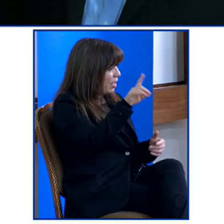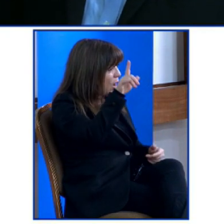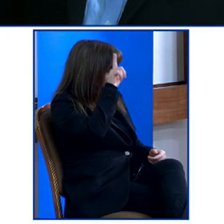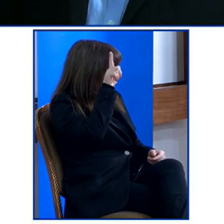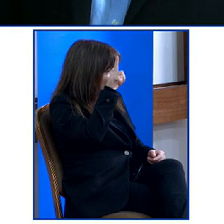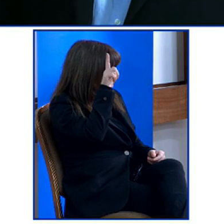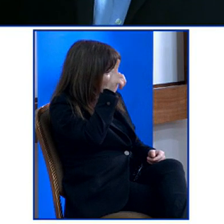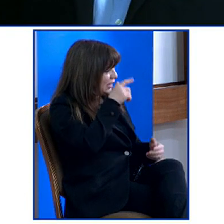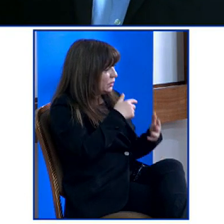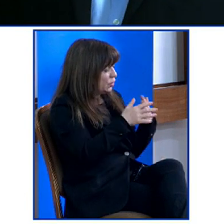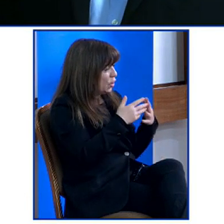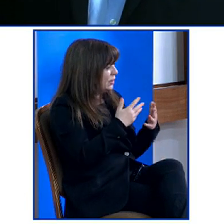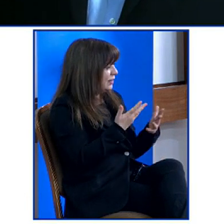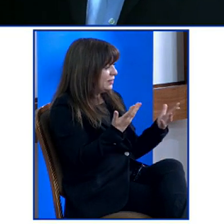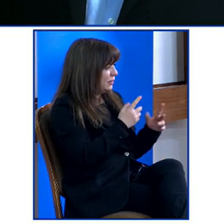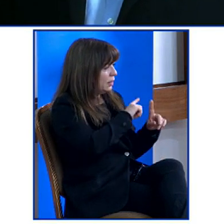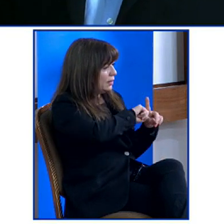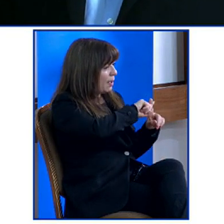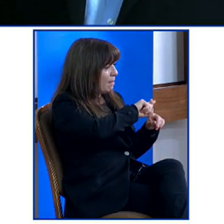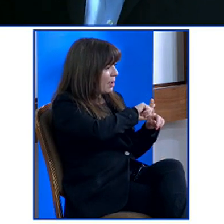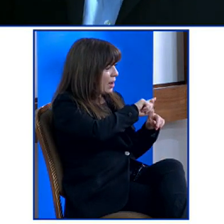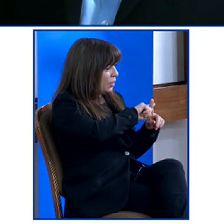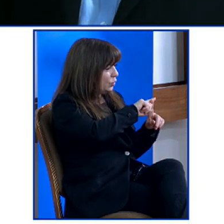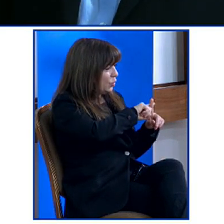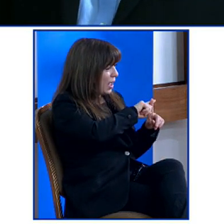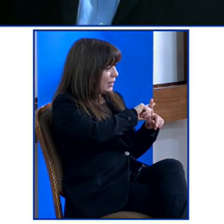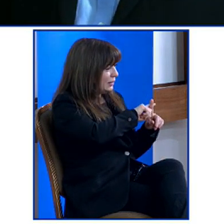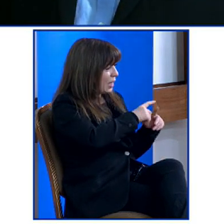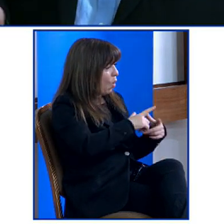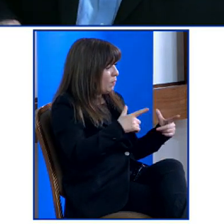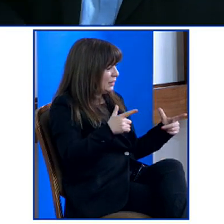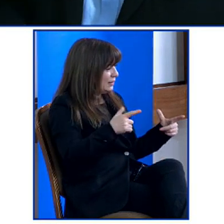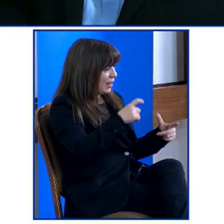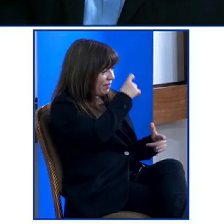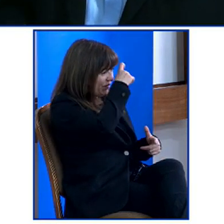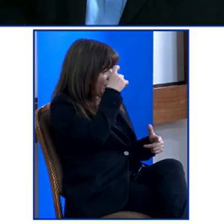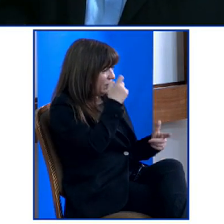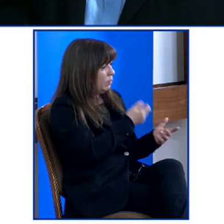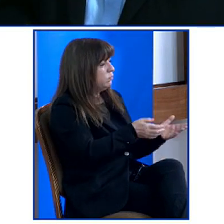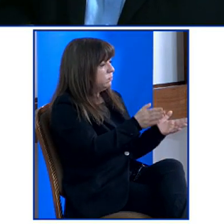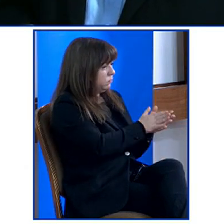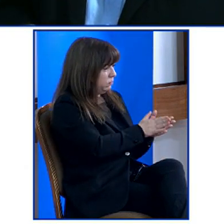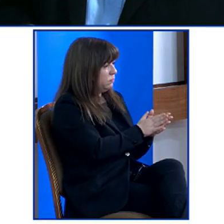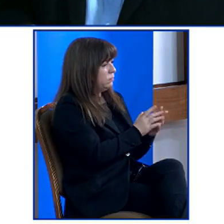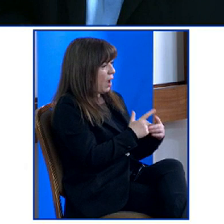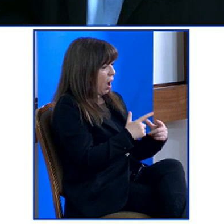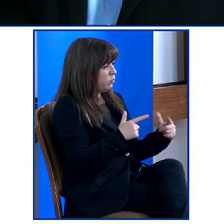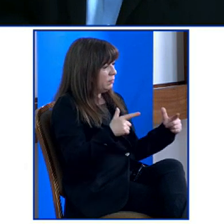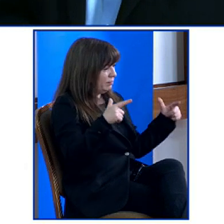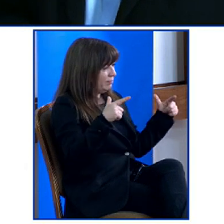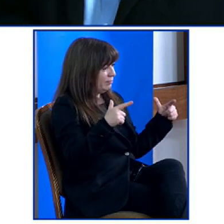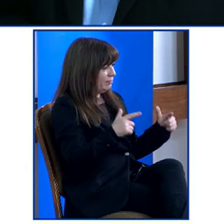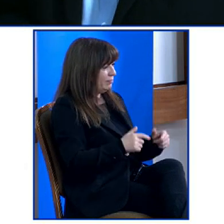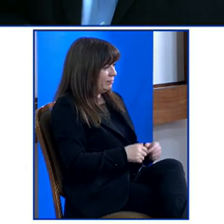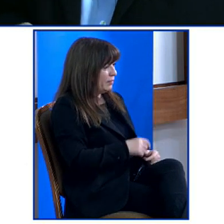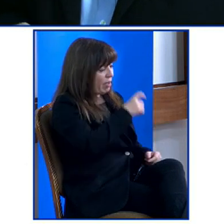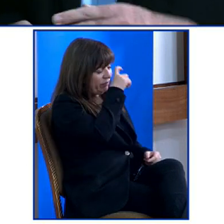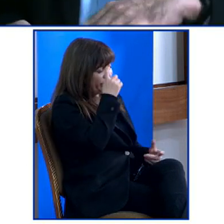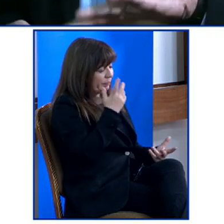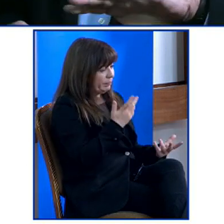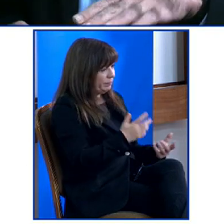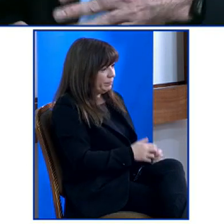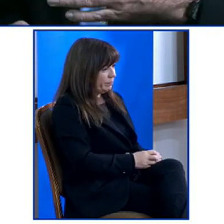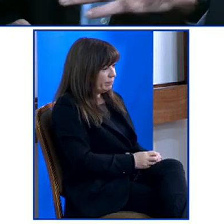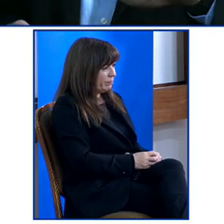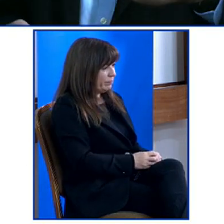Londres, donde las temperaturas se prevé que van a aumentar en verano, la mortalidad va a aumentar considerablemente en verano. Aunque